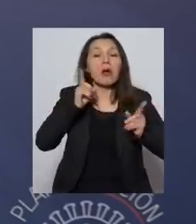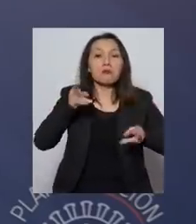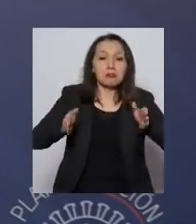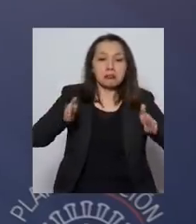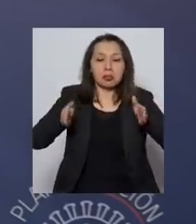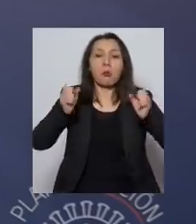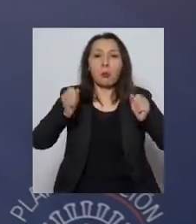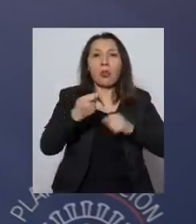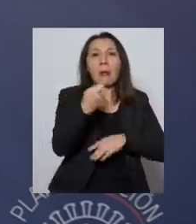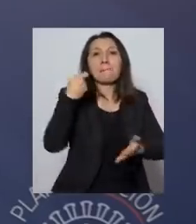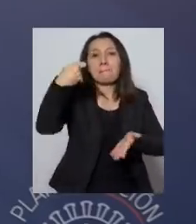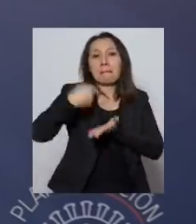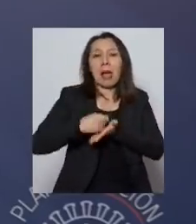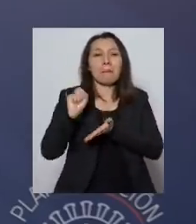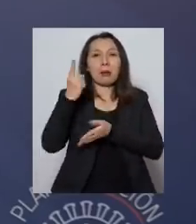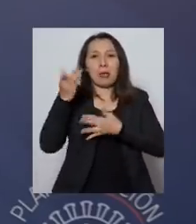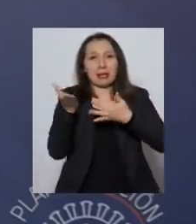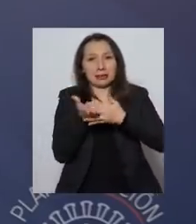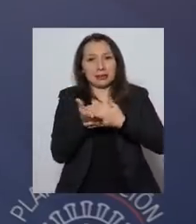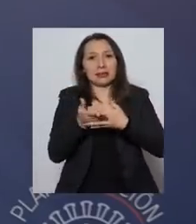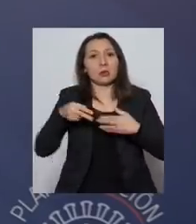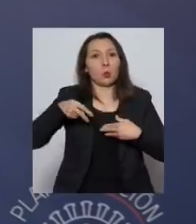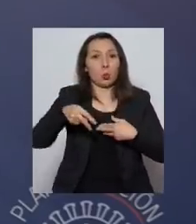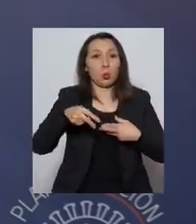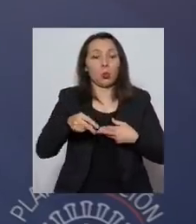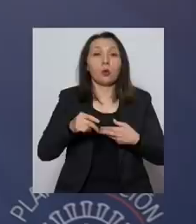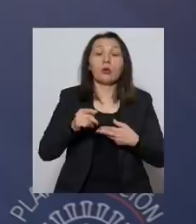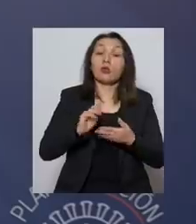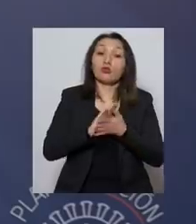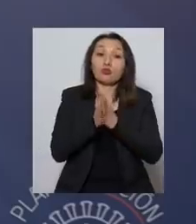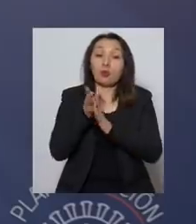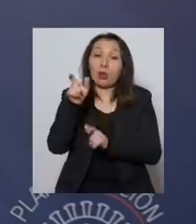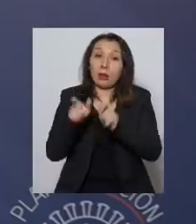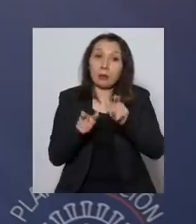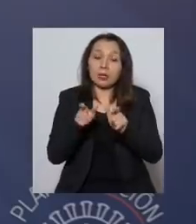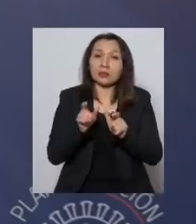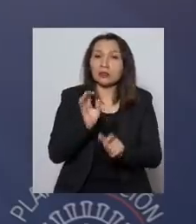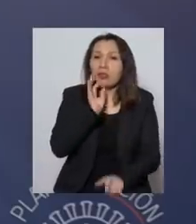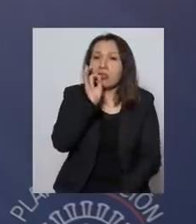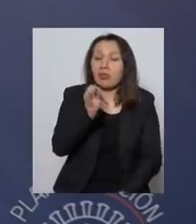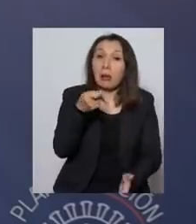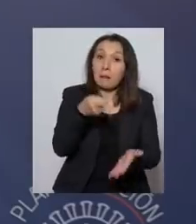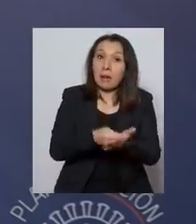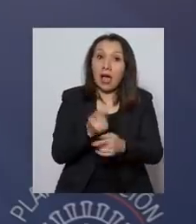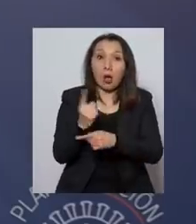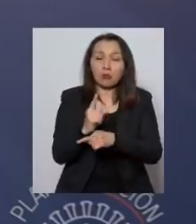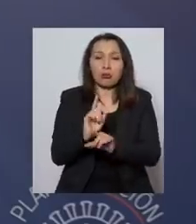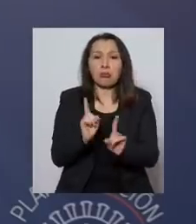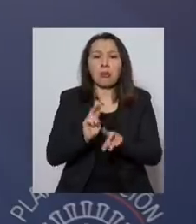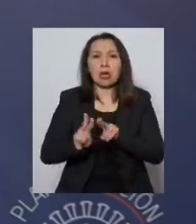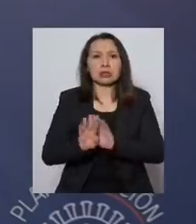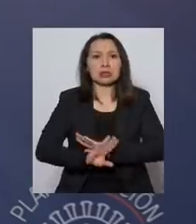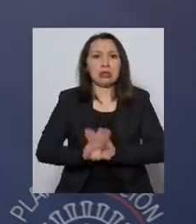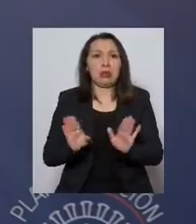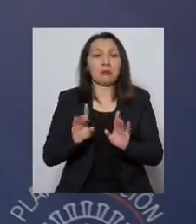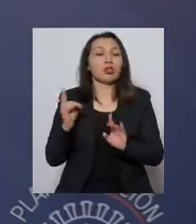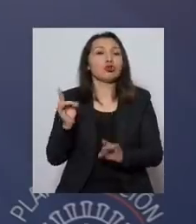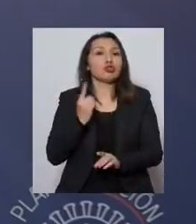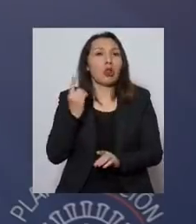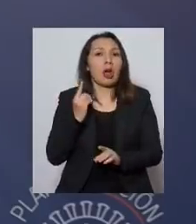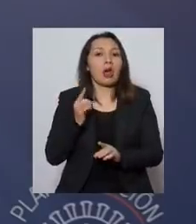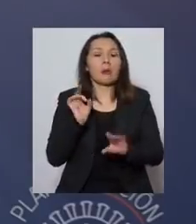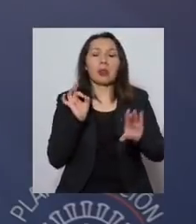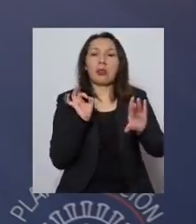el pago la primera quincena de junio. Y lo tercero, que todo aquel que le diga que el pago es automático no tiene que hacer nada más, simplemente